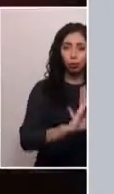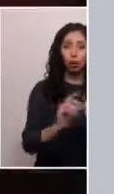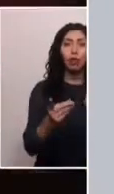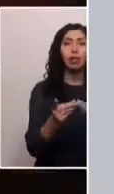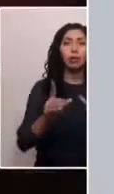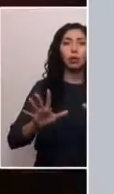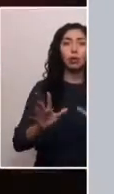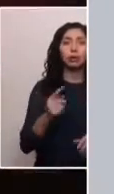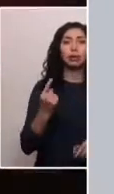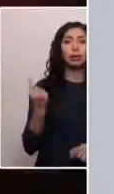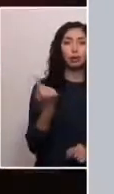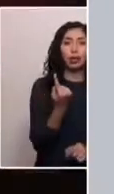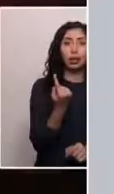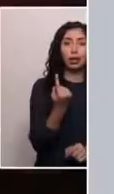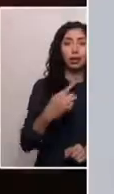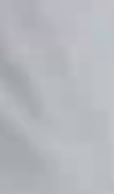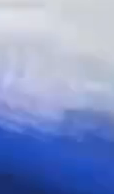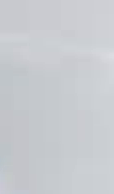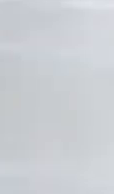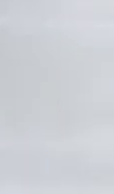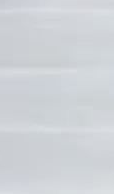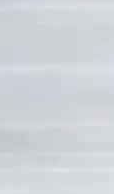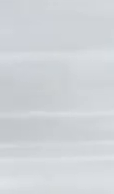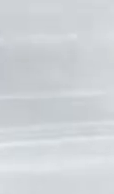justamente del colectivo socialista